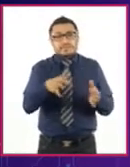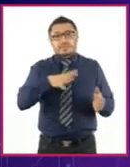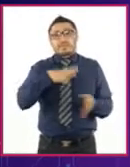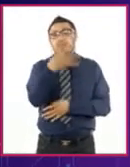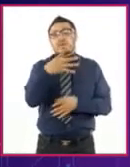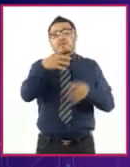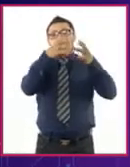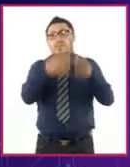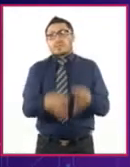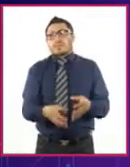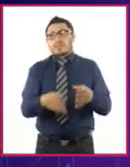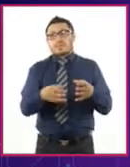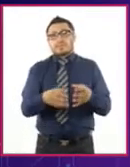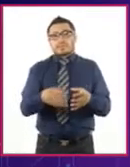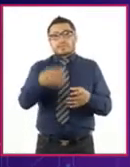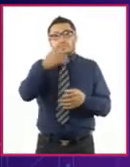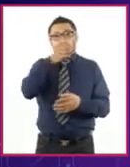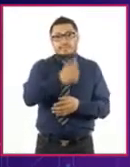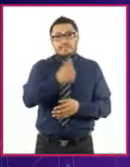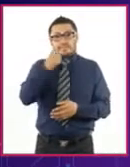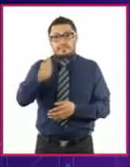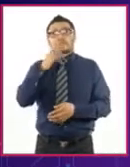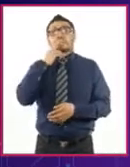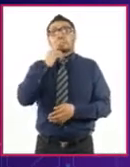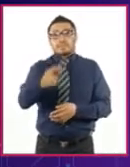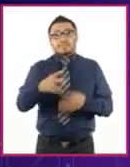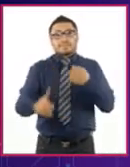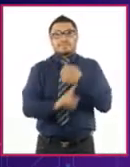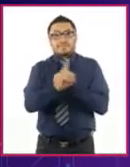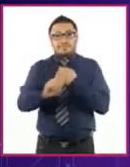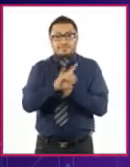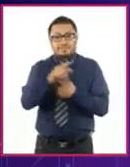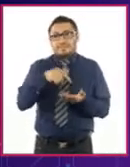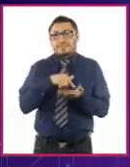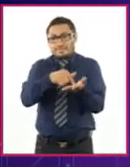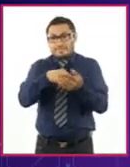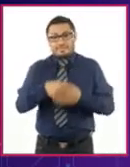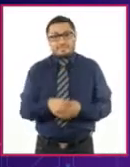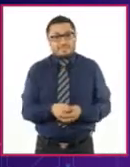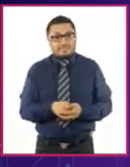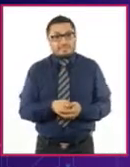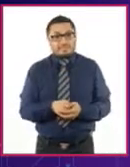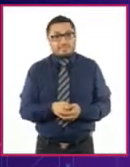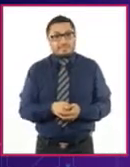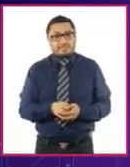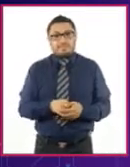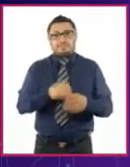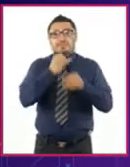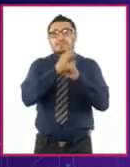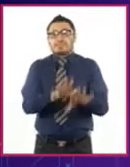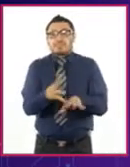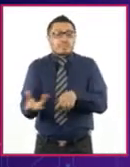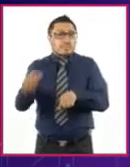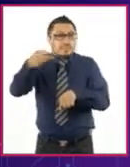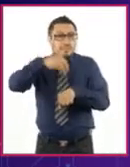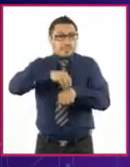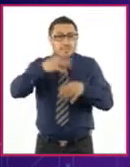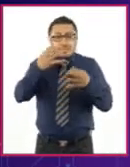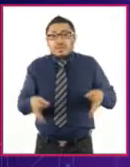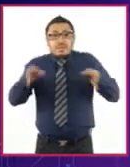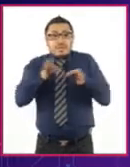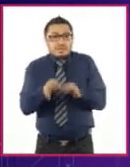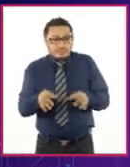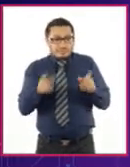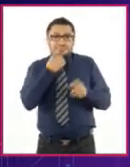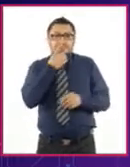latas, con lo que se da respuesta al problema planteado. Una información adicional que podemos